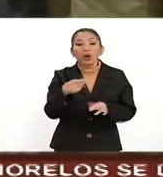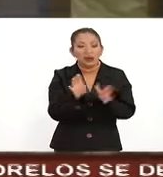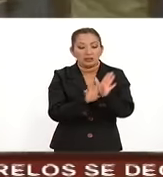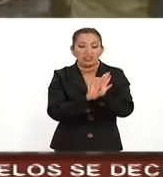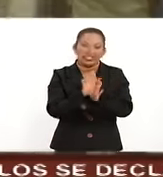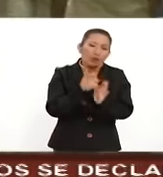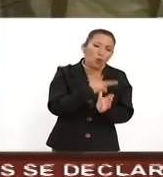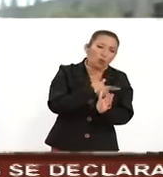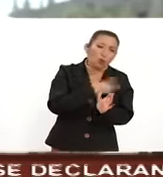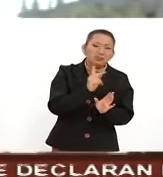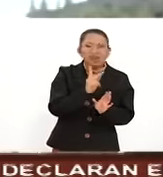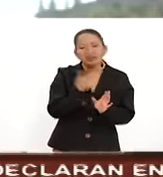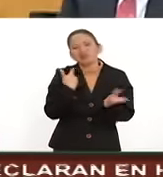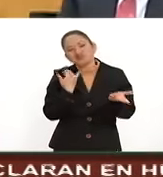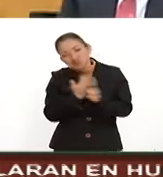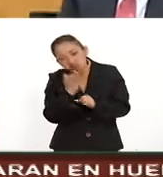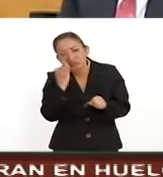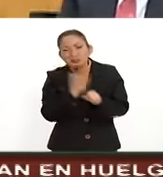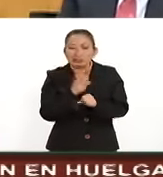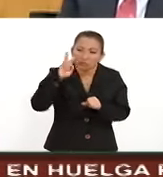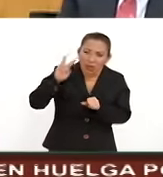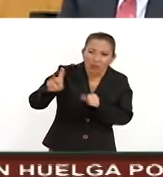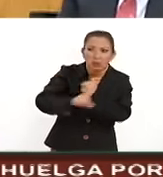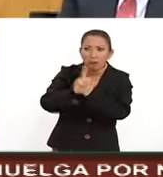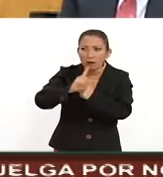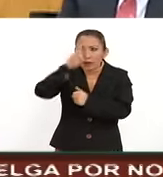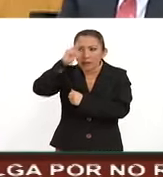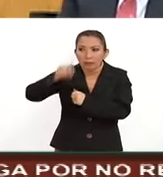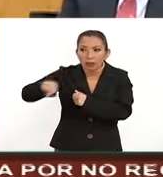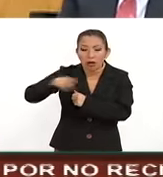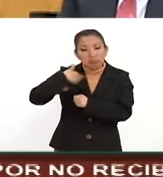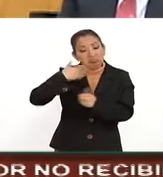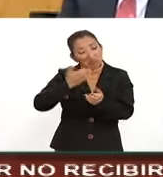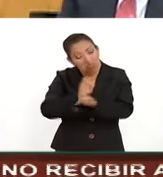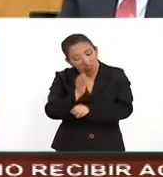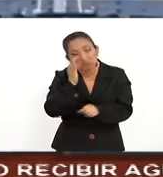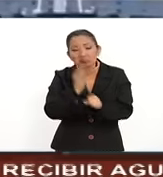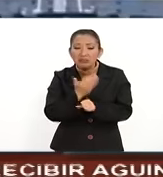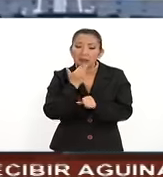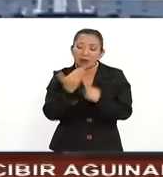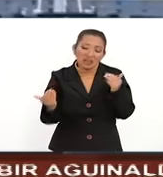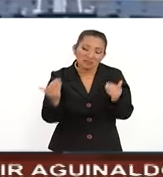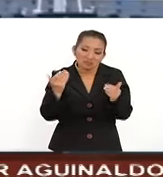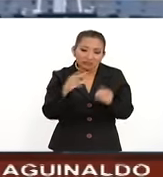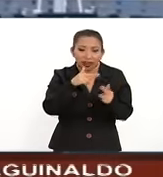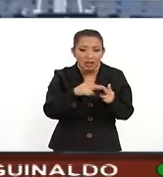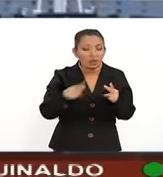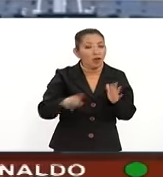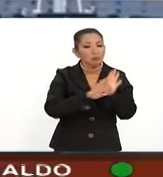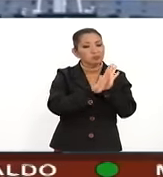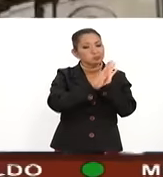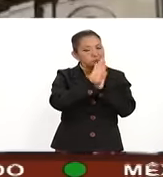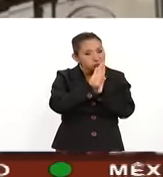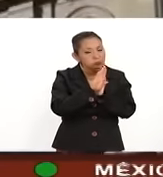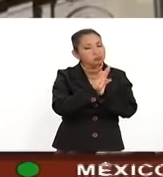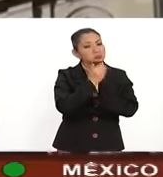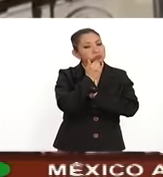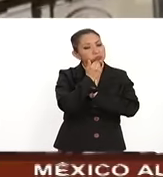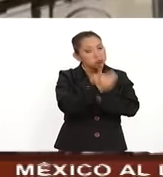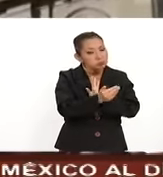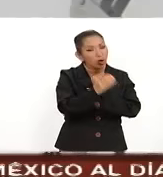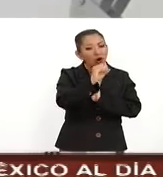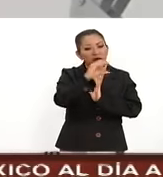nos gustaría, pero en el contexto que estamos enfrentando es un crecimiento que compara bien con la región, es un crecimiento que compara bien